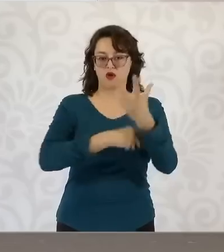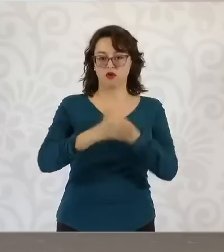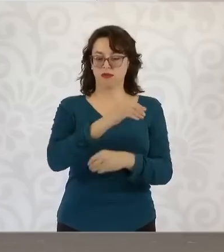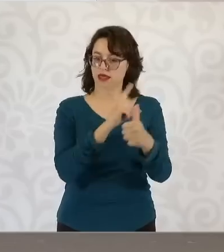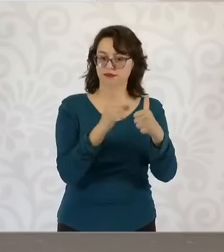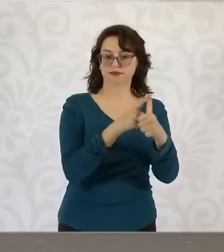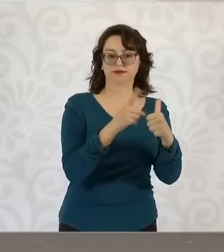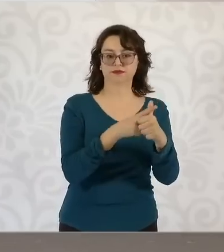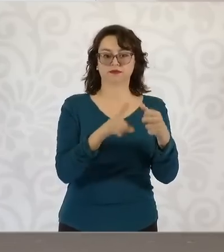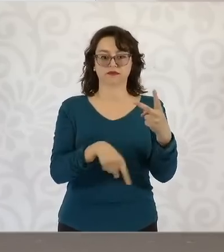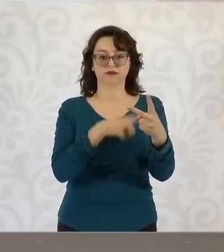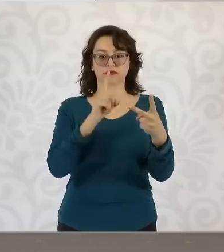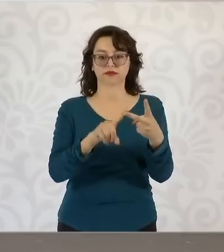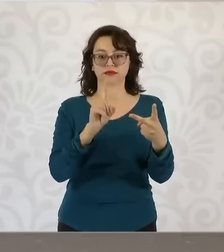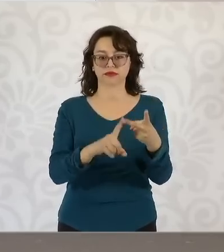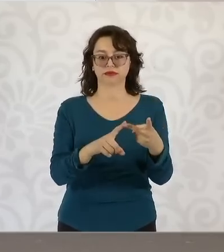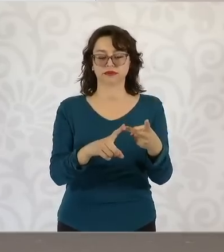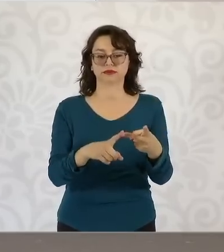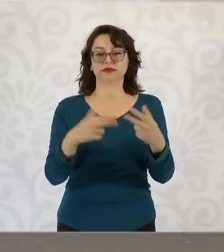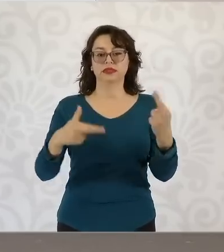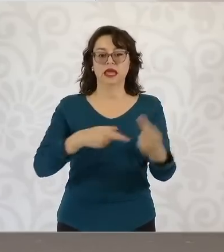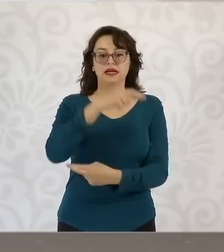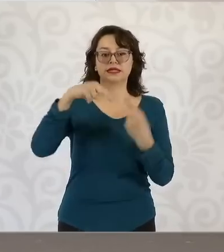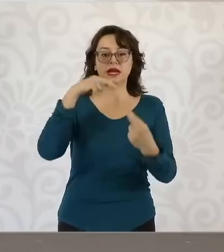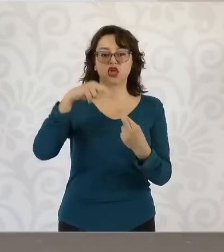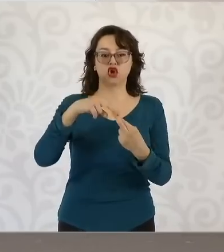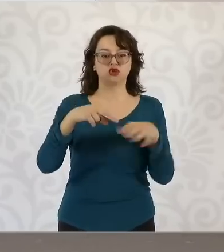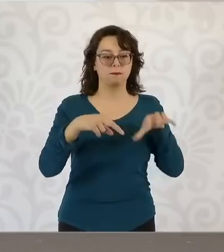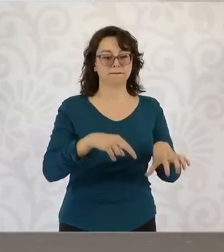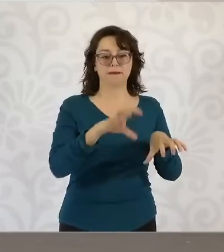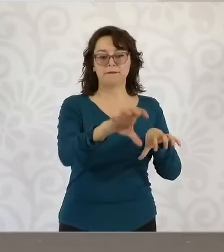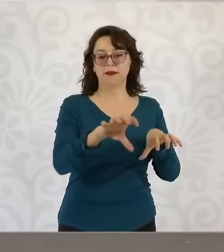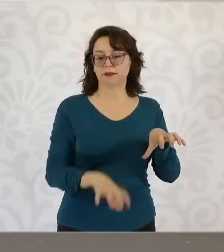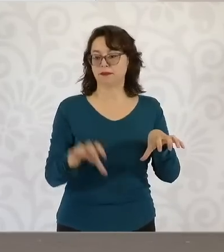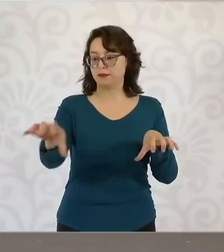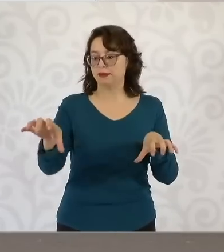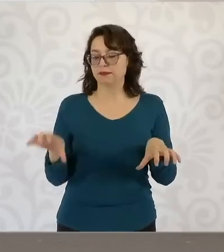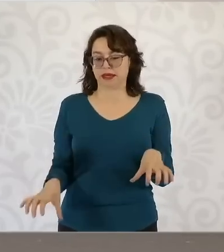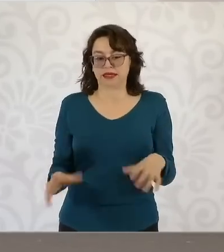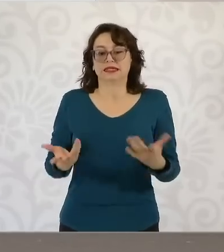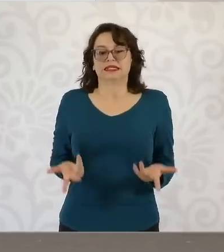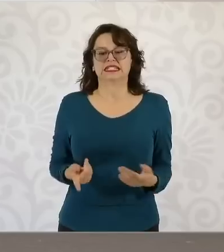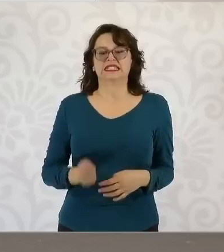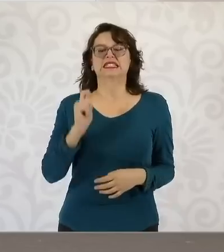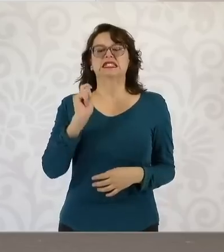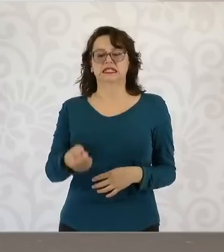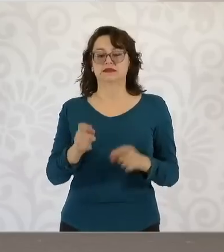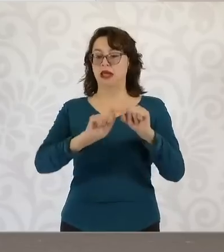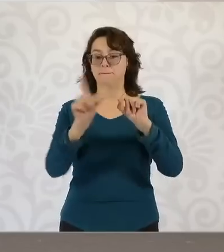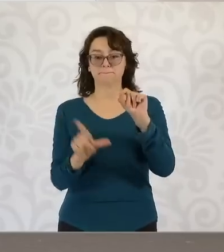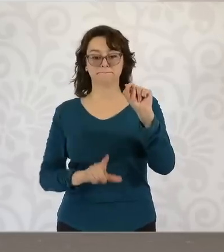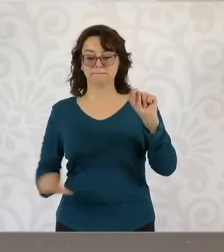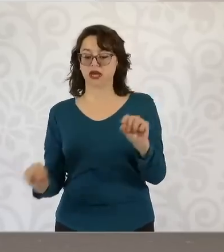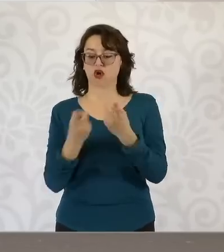con el desarrollo territorial en regiones estratégicas del país, es decir, que se tenga un desarrollo en todo México